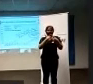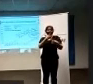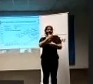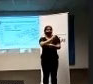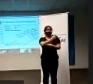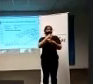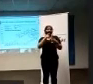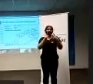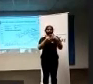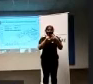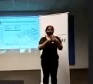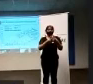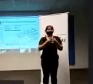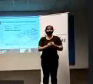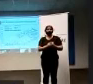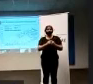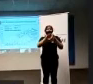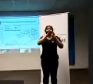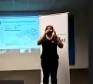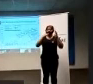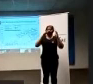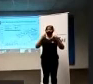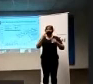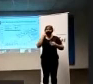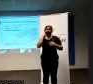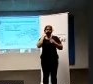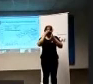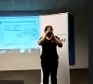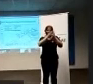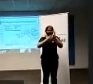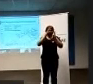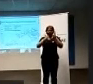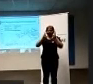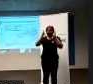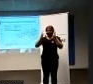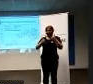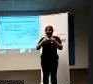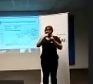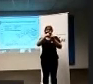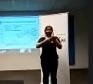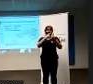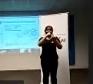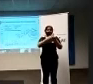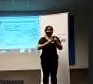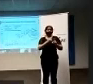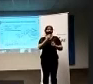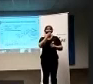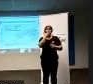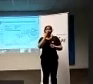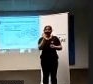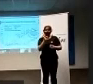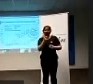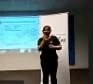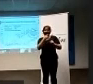Esto es por mes, aquí van viendo el aumento desde febrero del 2021 hasta marzo del